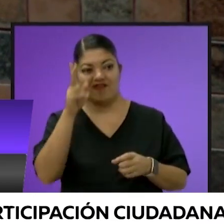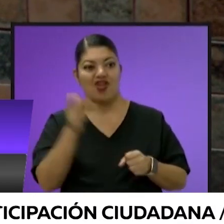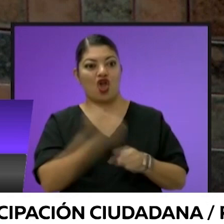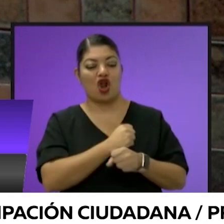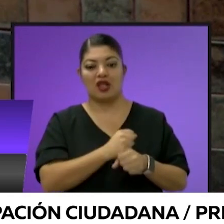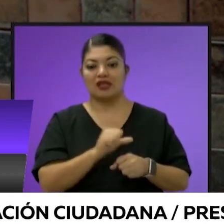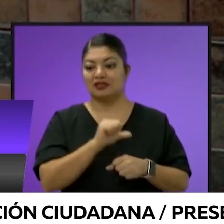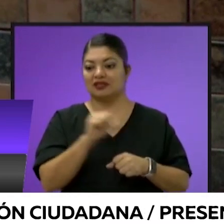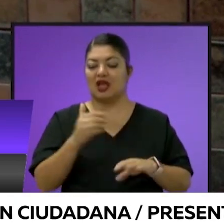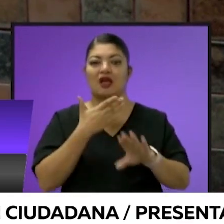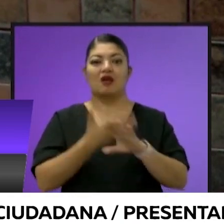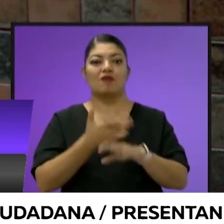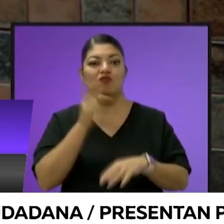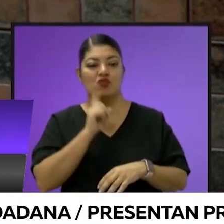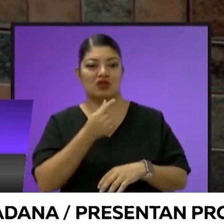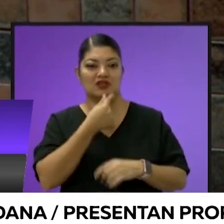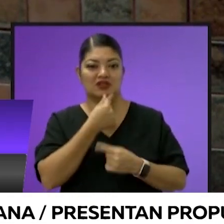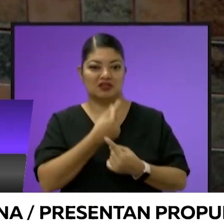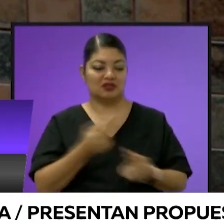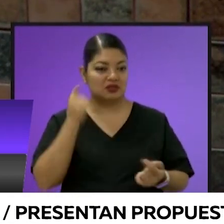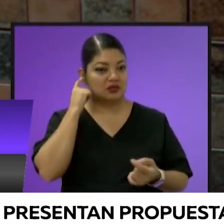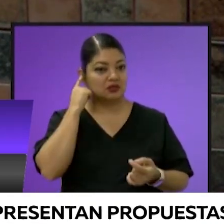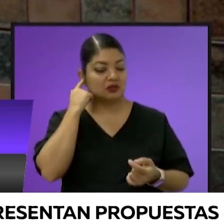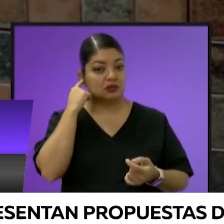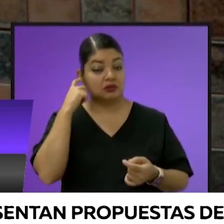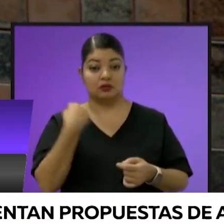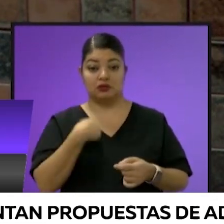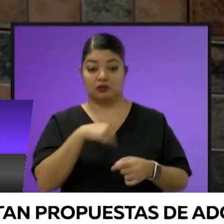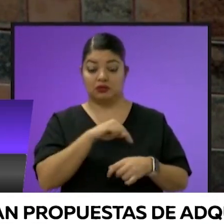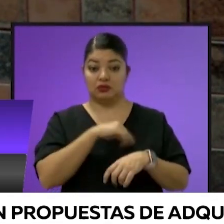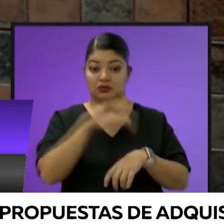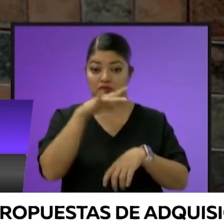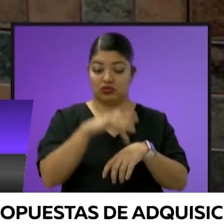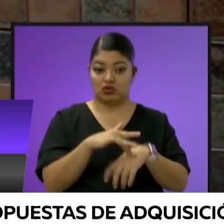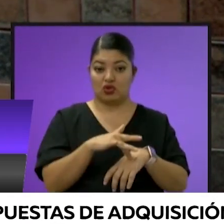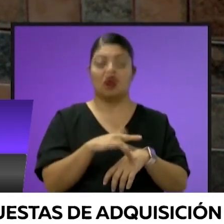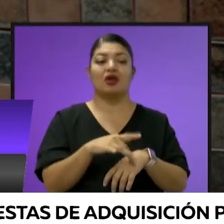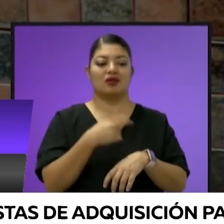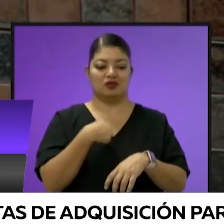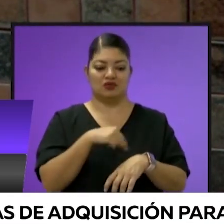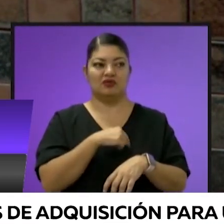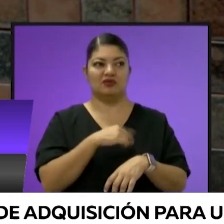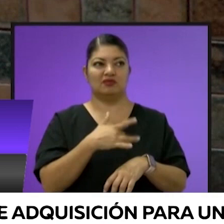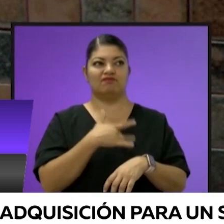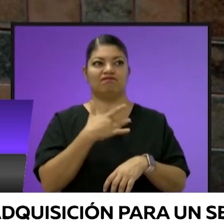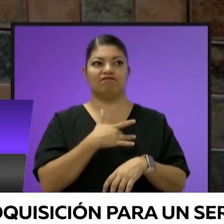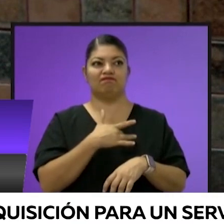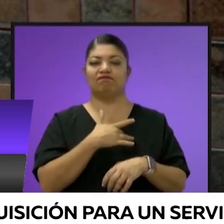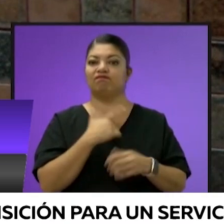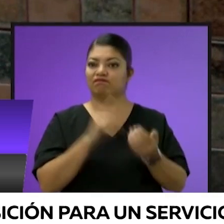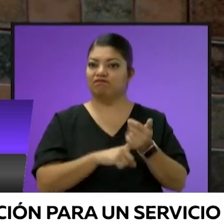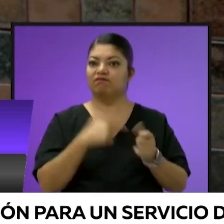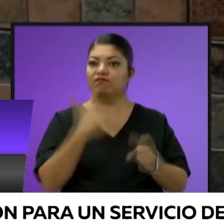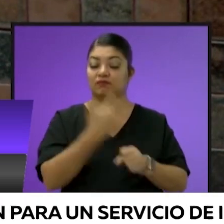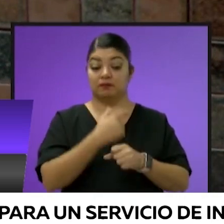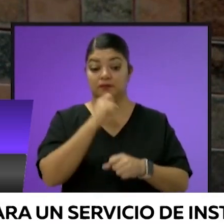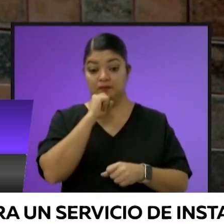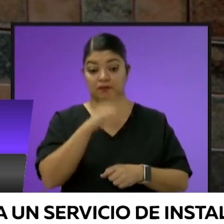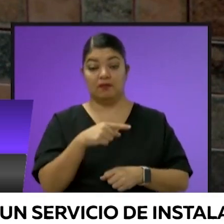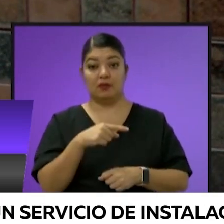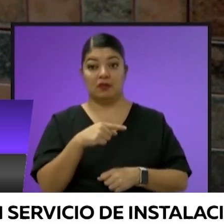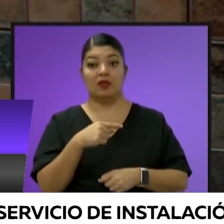de mujeres y niñas. Nos toca a nosotras ser nuestras propias interlocutoras, pero también